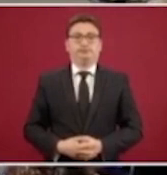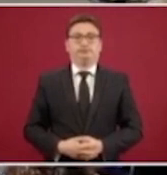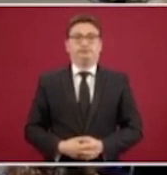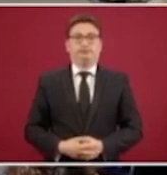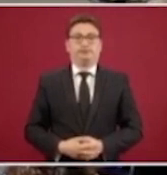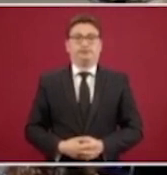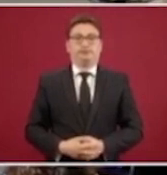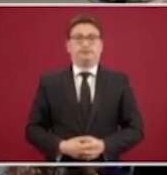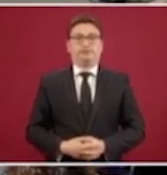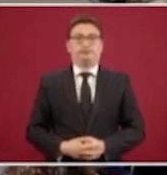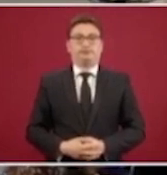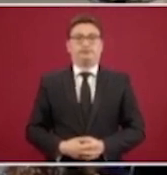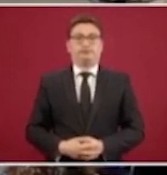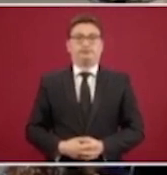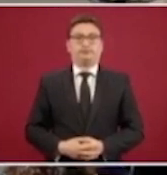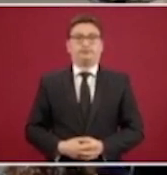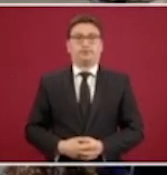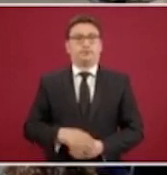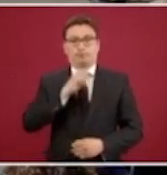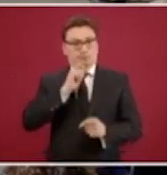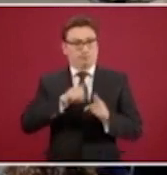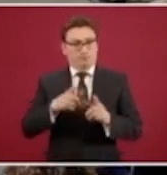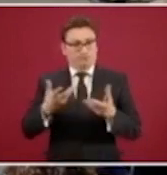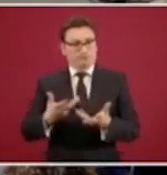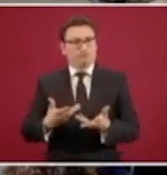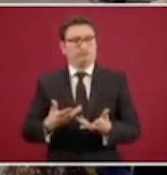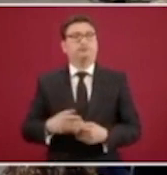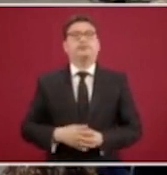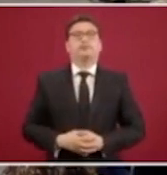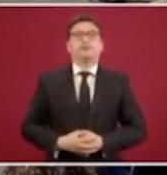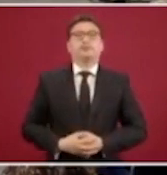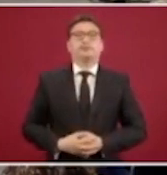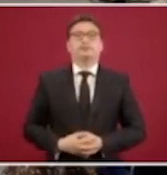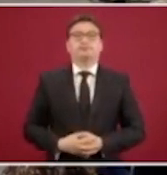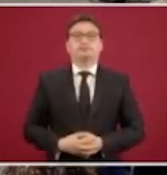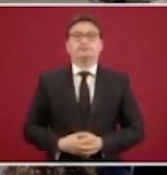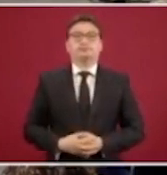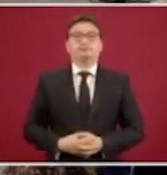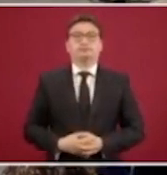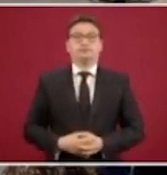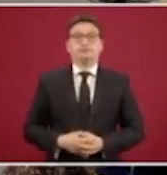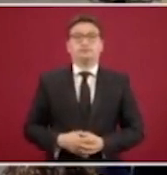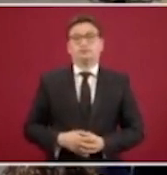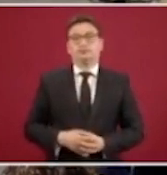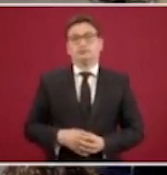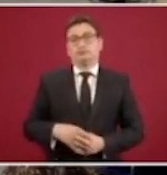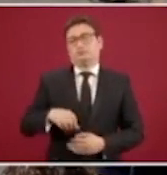lo mismo, a iniciar este año